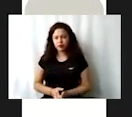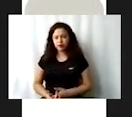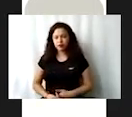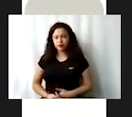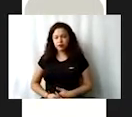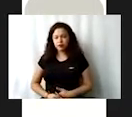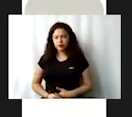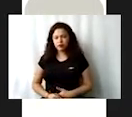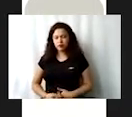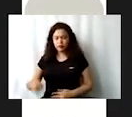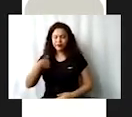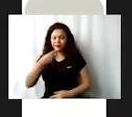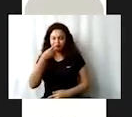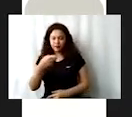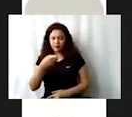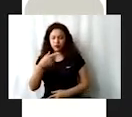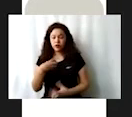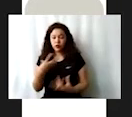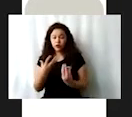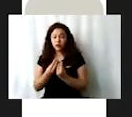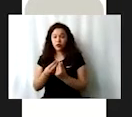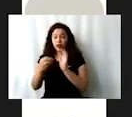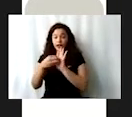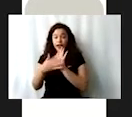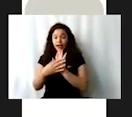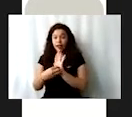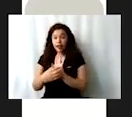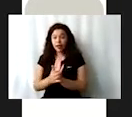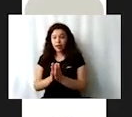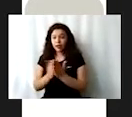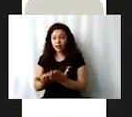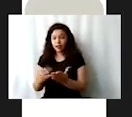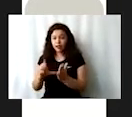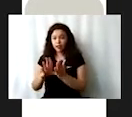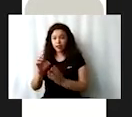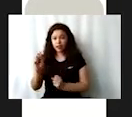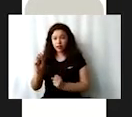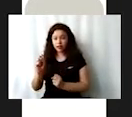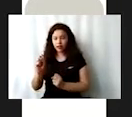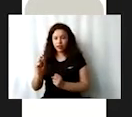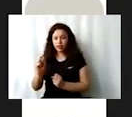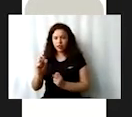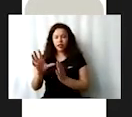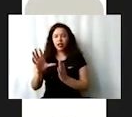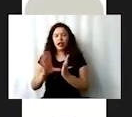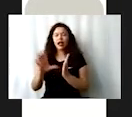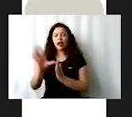Como le comentaba, trabajo muy de la mano con una agenda, aparte de mi plan de acción anual que tengo.